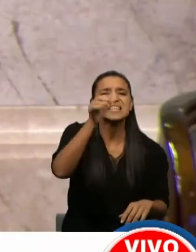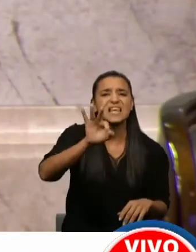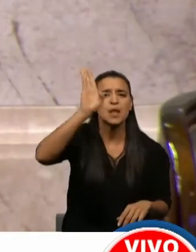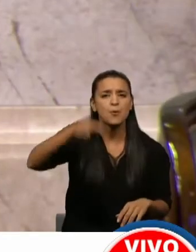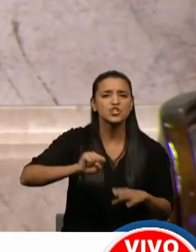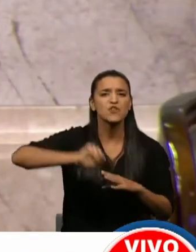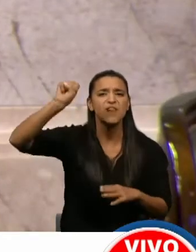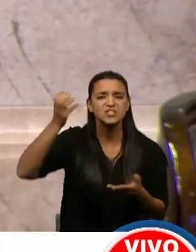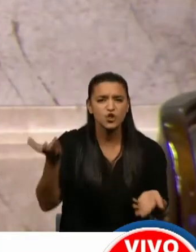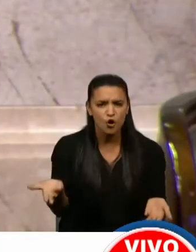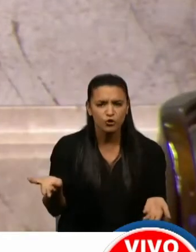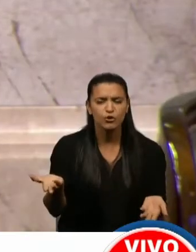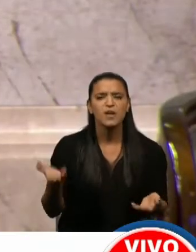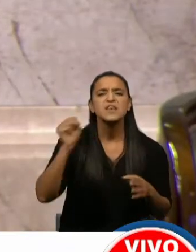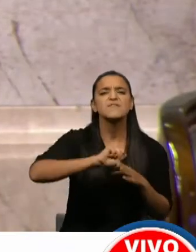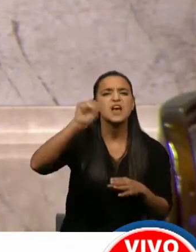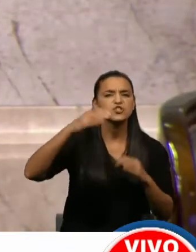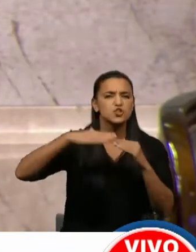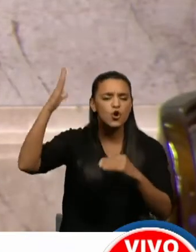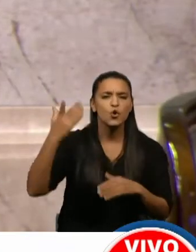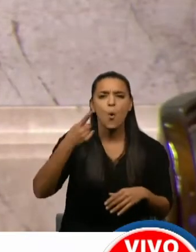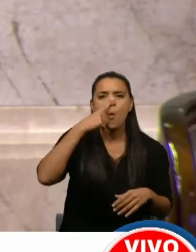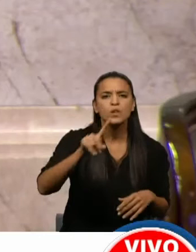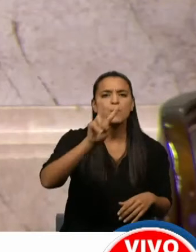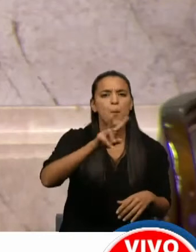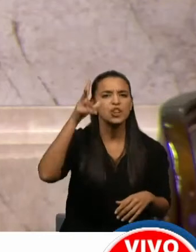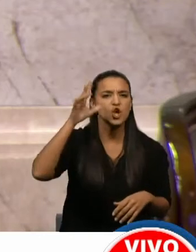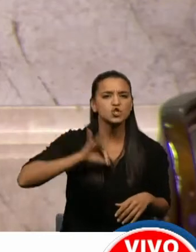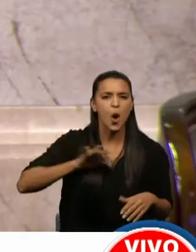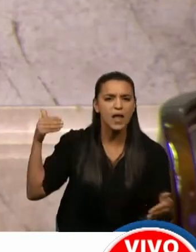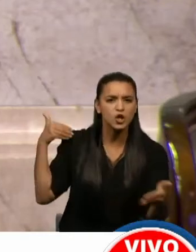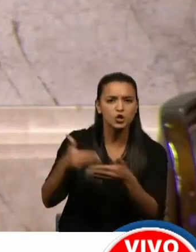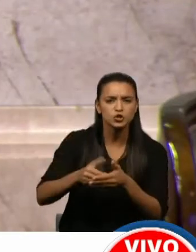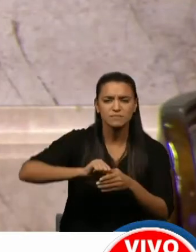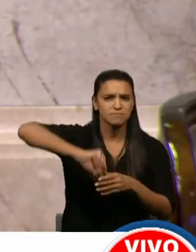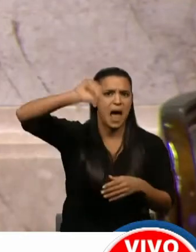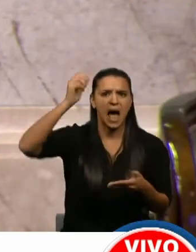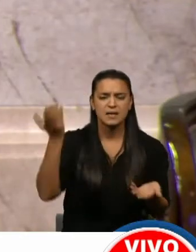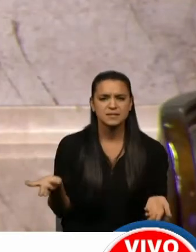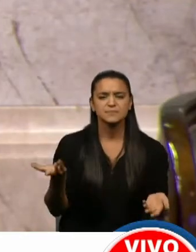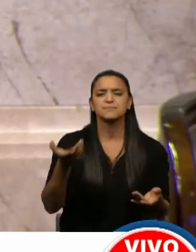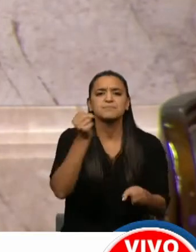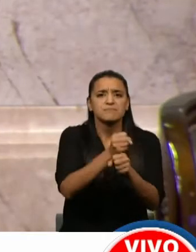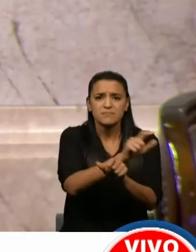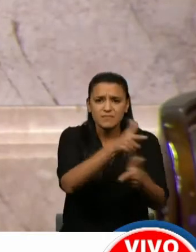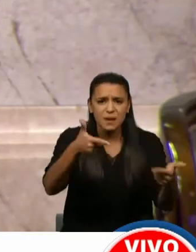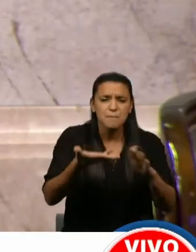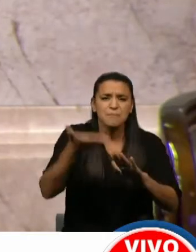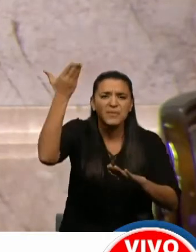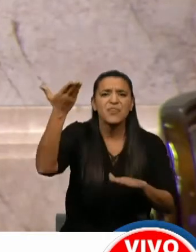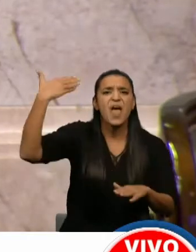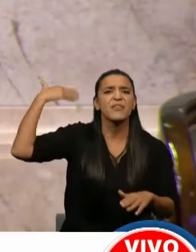de inflación. La inflación más alta de los últimos 28 años. La tasa de desocupación la más alta